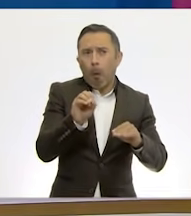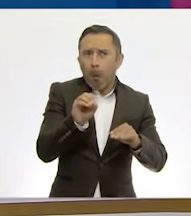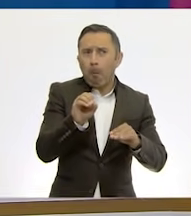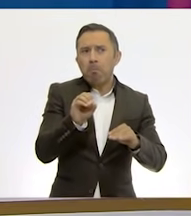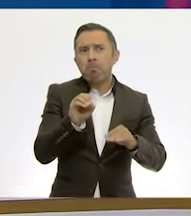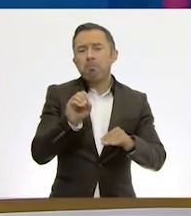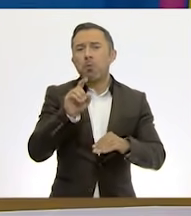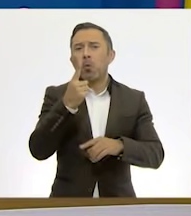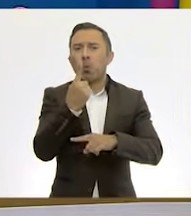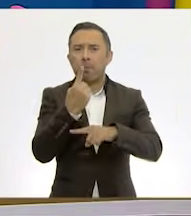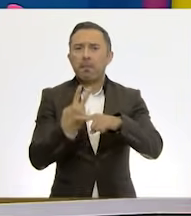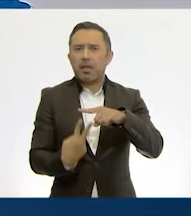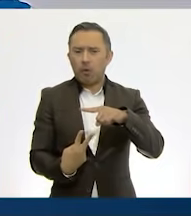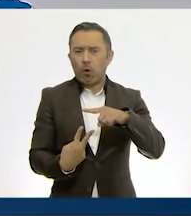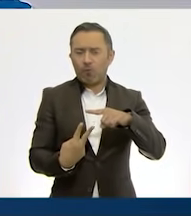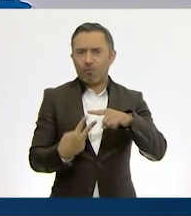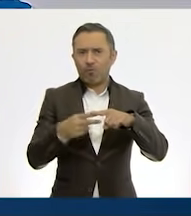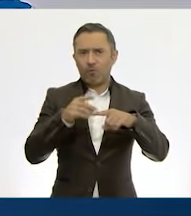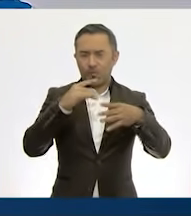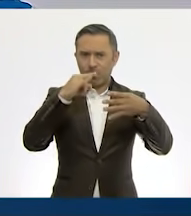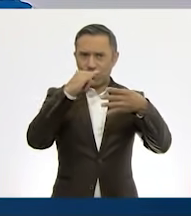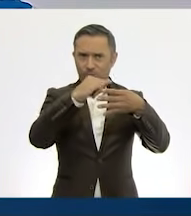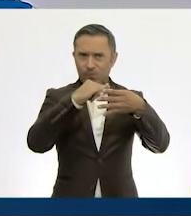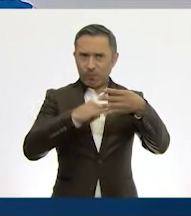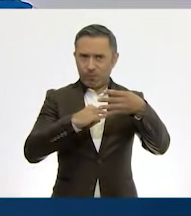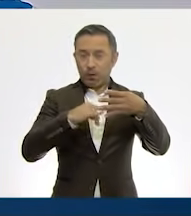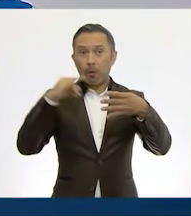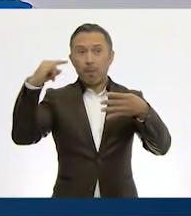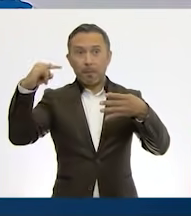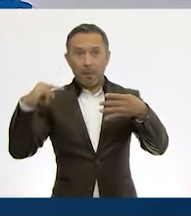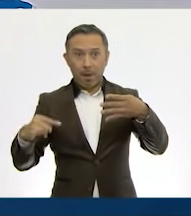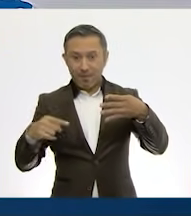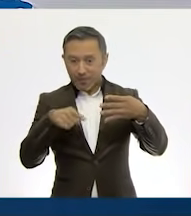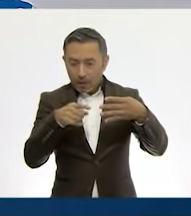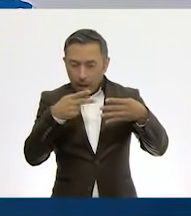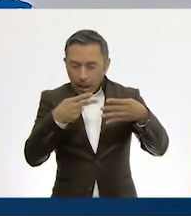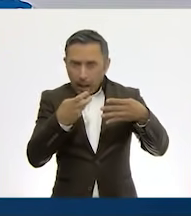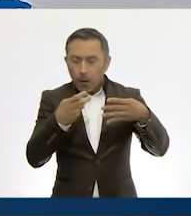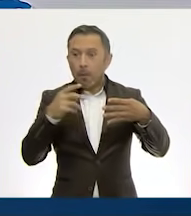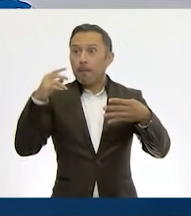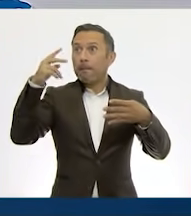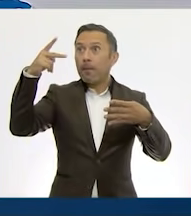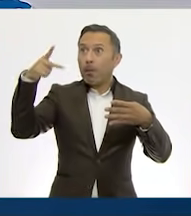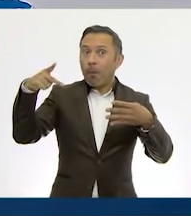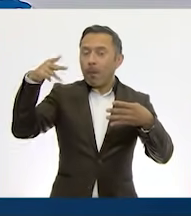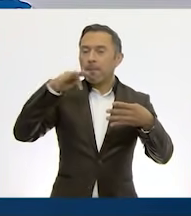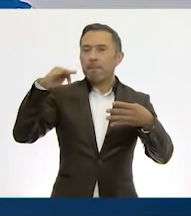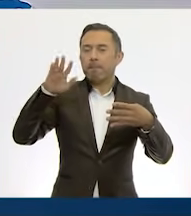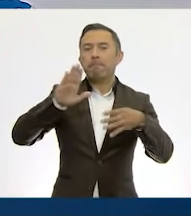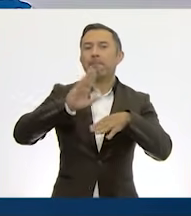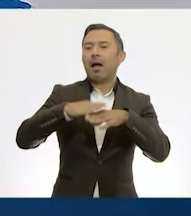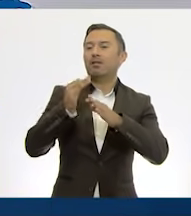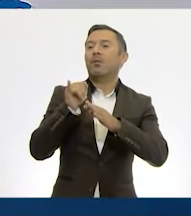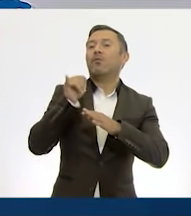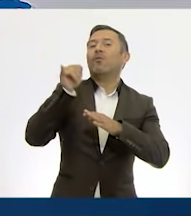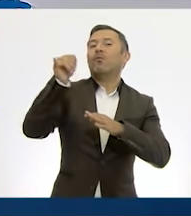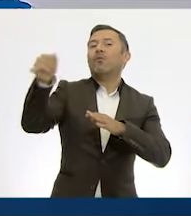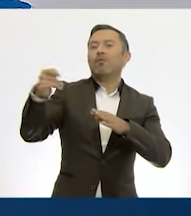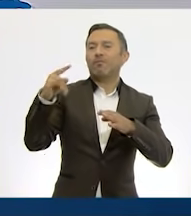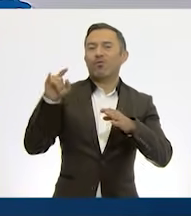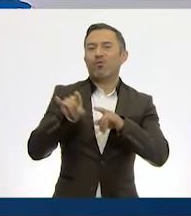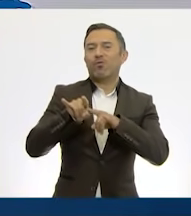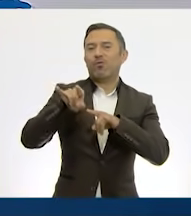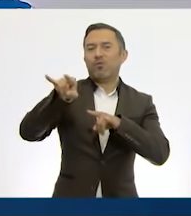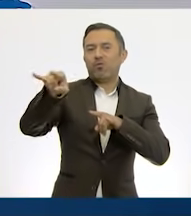Esos dos coches, viendo la fracción, fueron los que avanzaron más. Y estos dos, viendo la fracción o kilómetros o